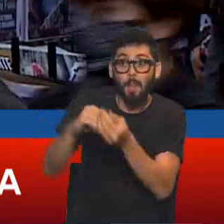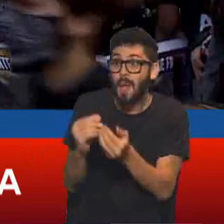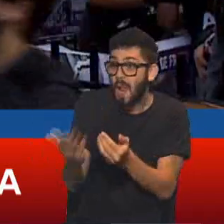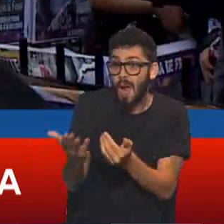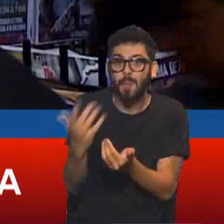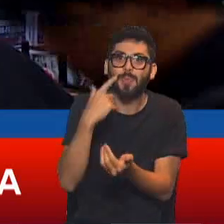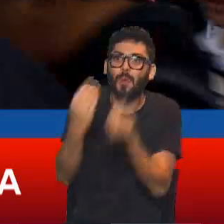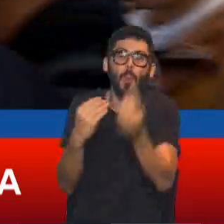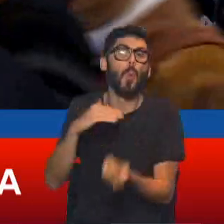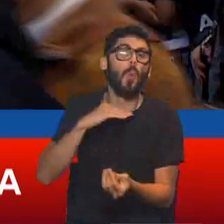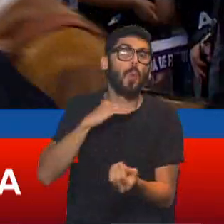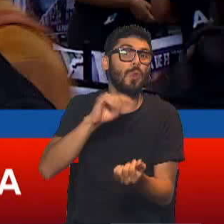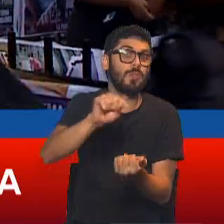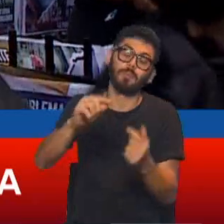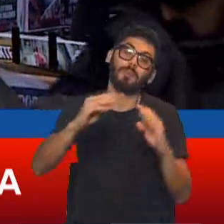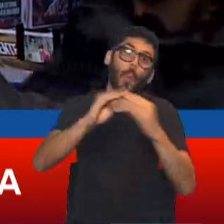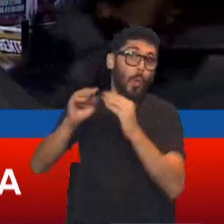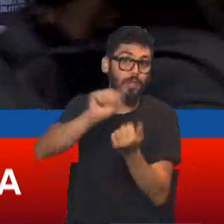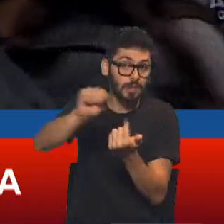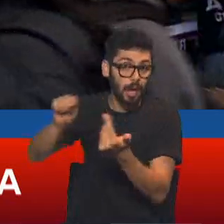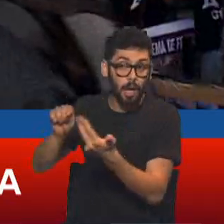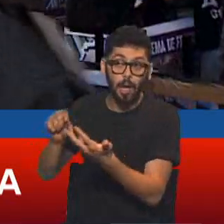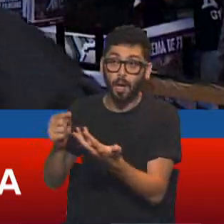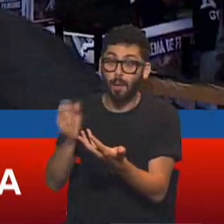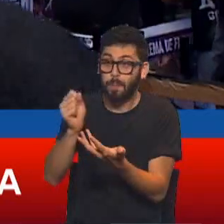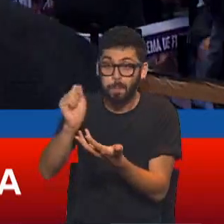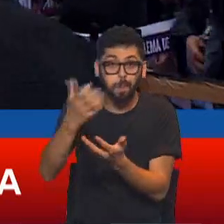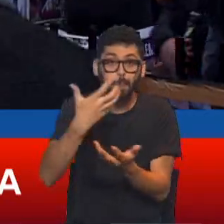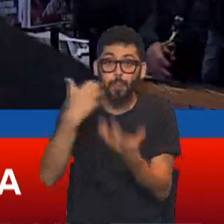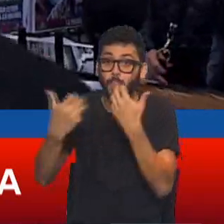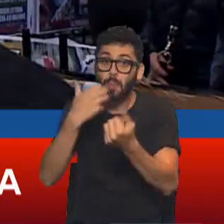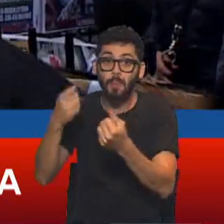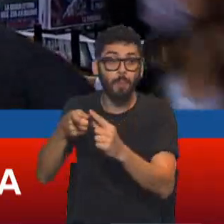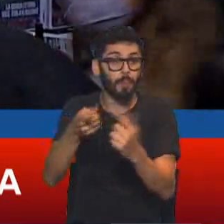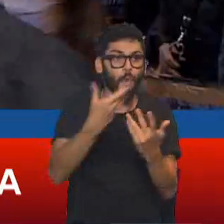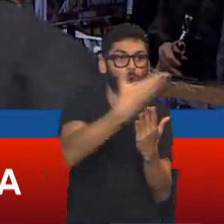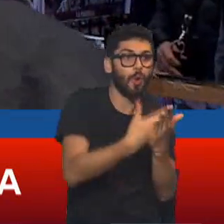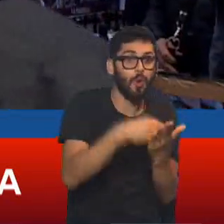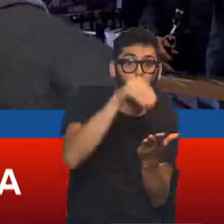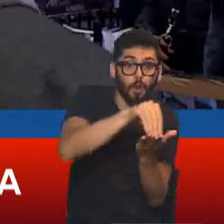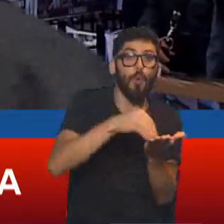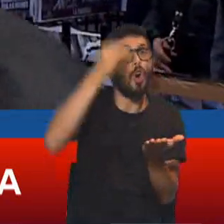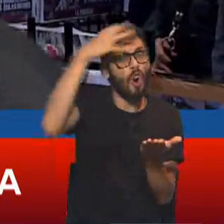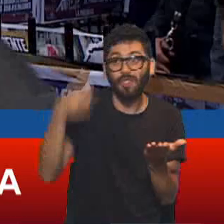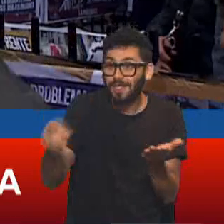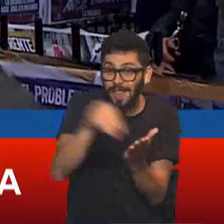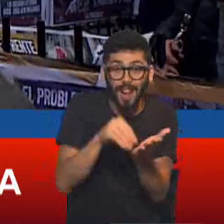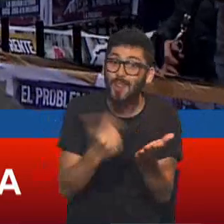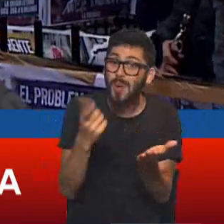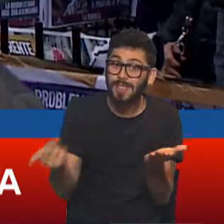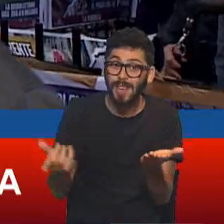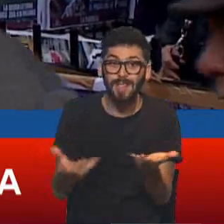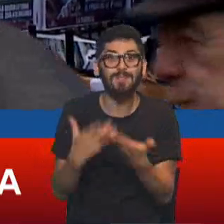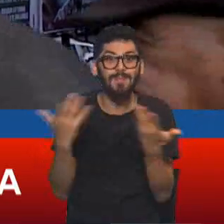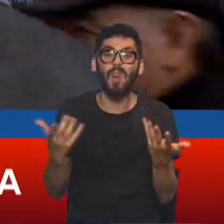vecinos de distintas villas que han tenido desapariciones forzadas en su familia que no están registradas ni siquiera en los archivos oficiales. Por eso cuando niegan